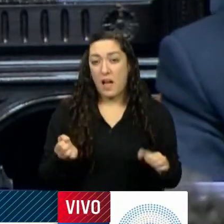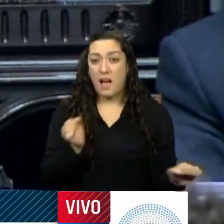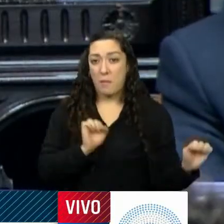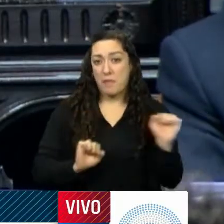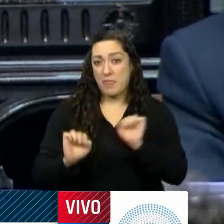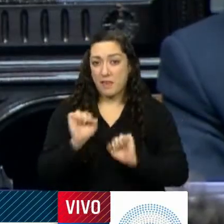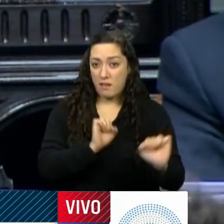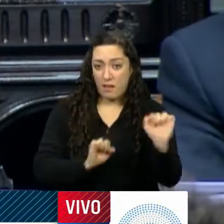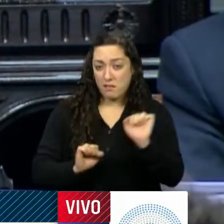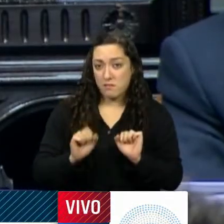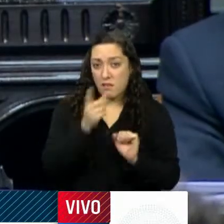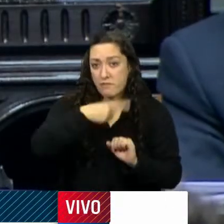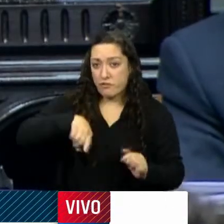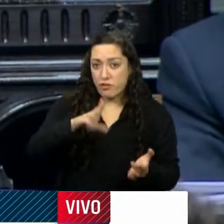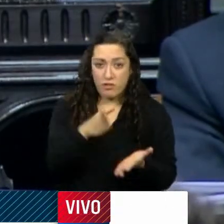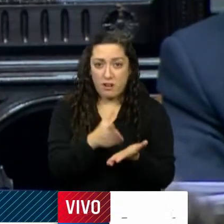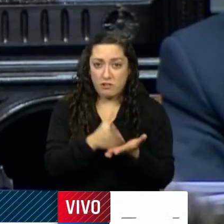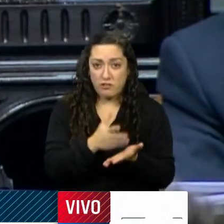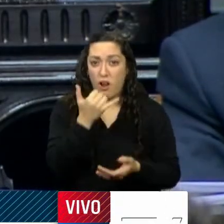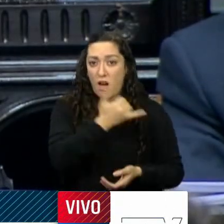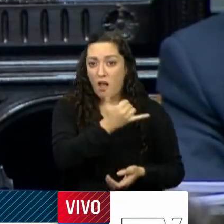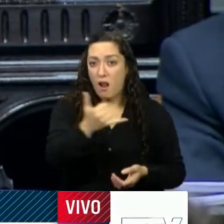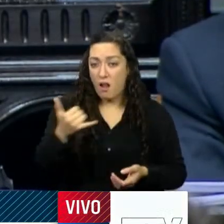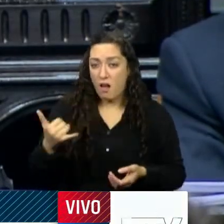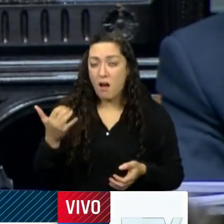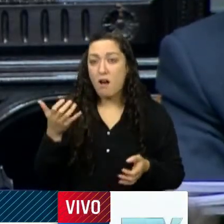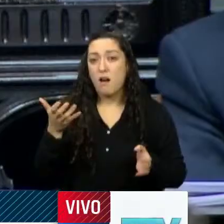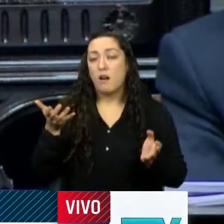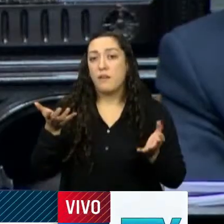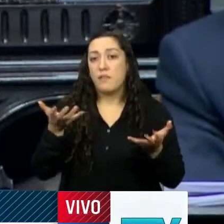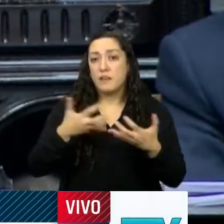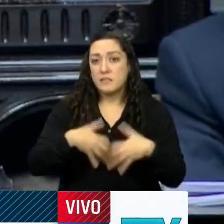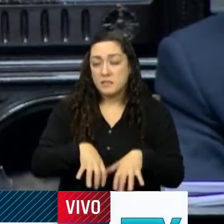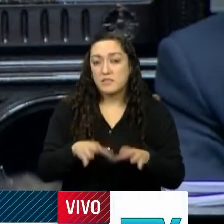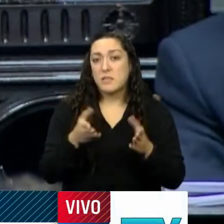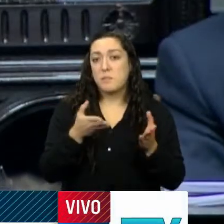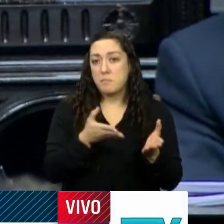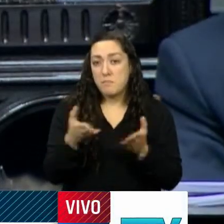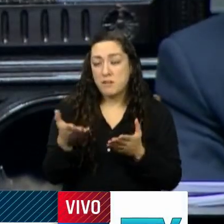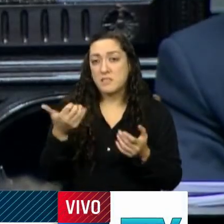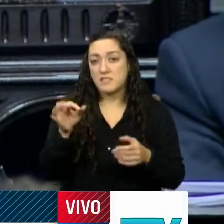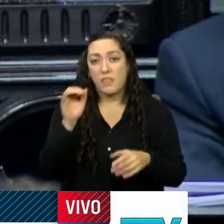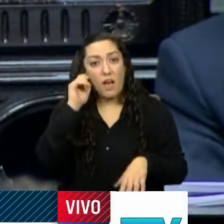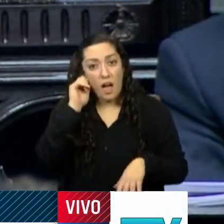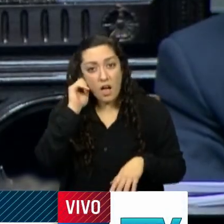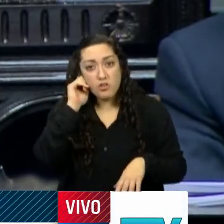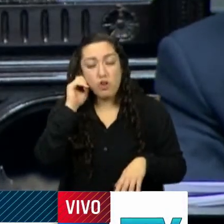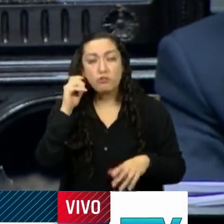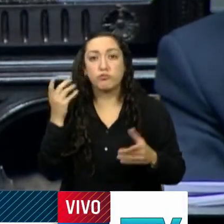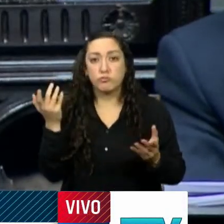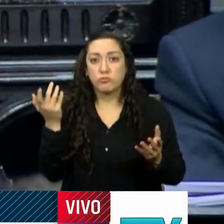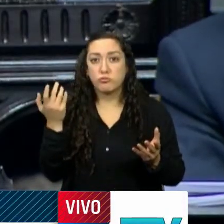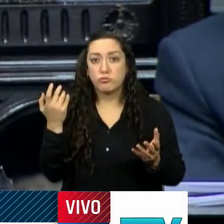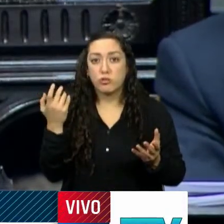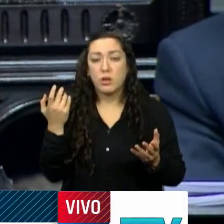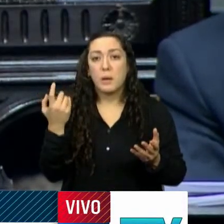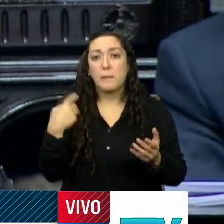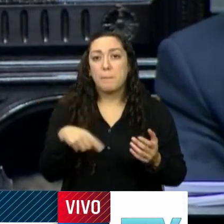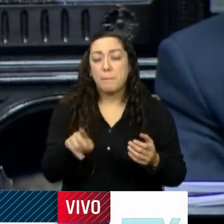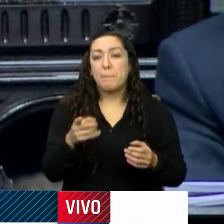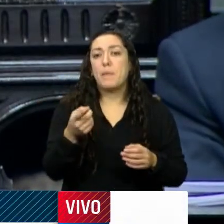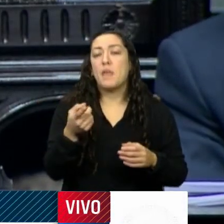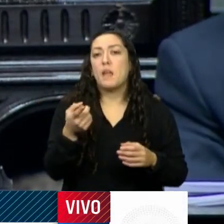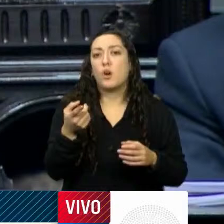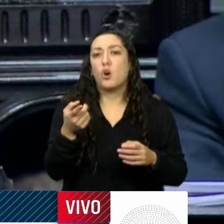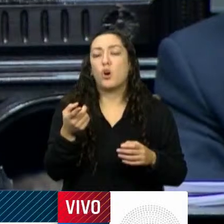casa tienen un derecho a una prestación al cumplir la edad de 60 años, pero no haberlas puesto en la